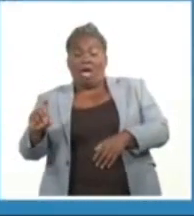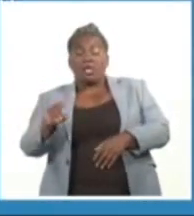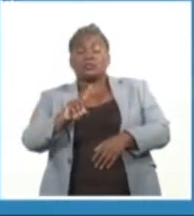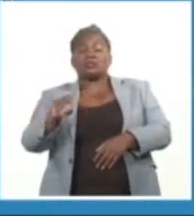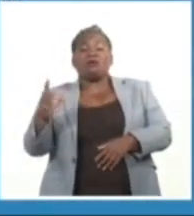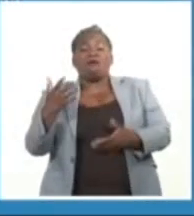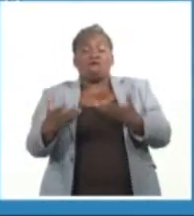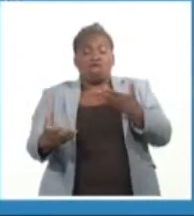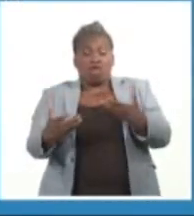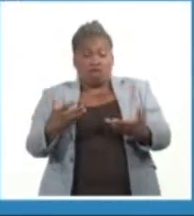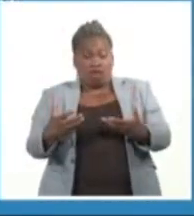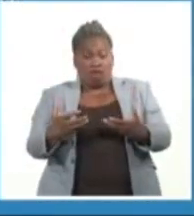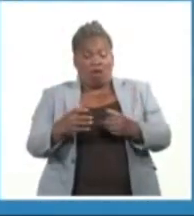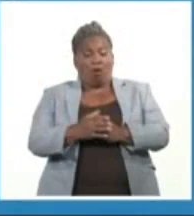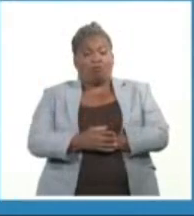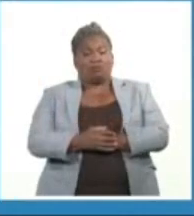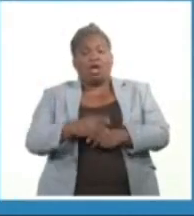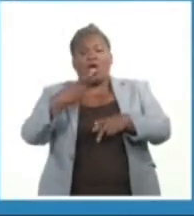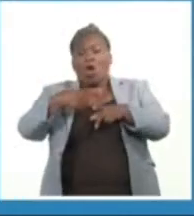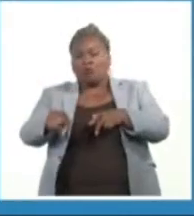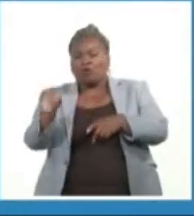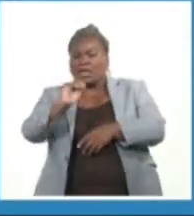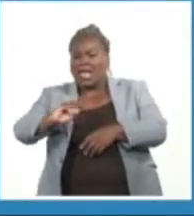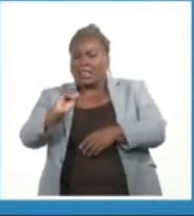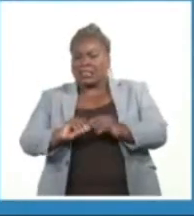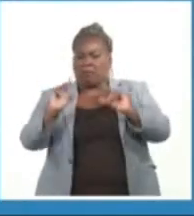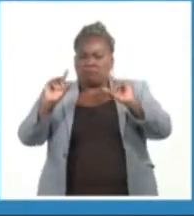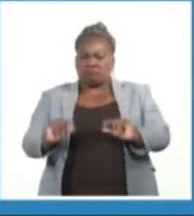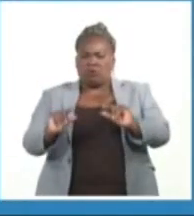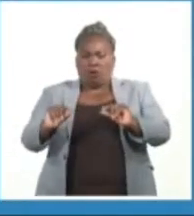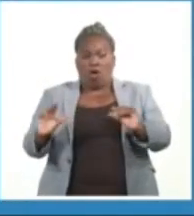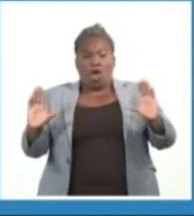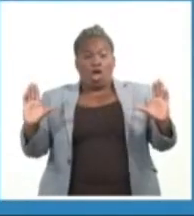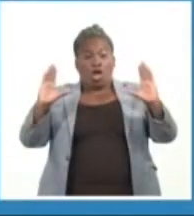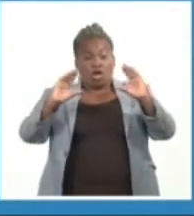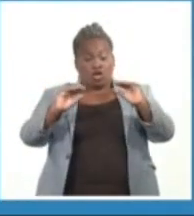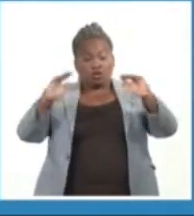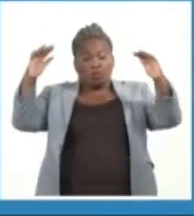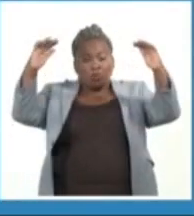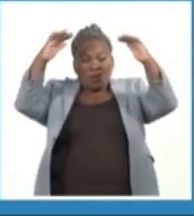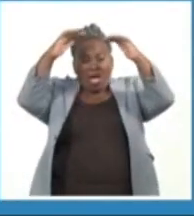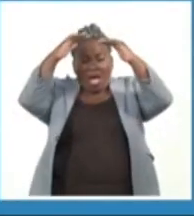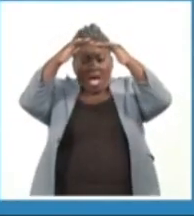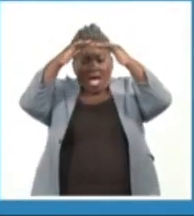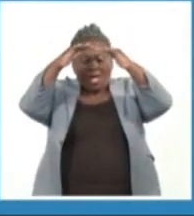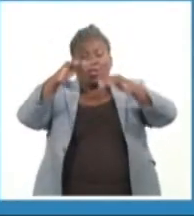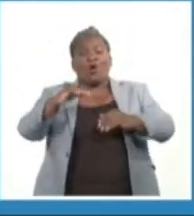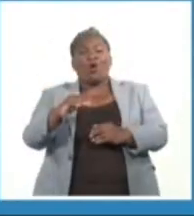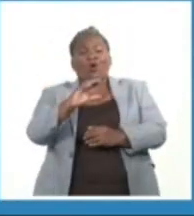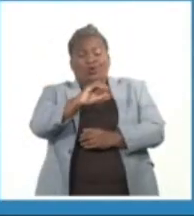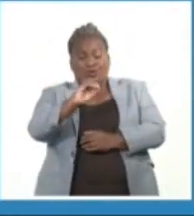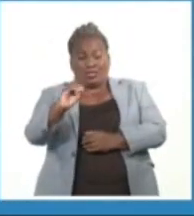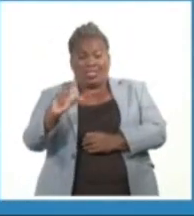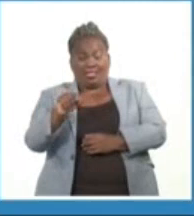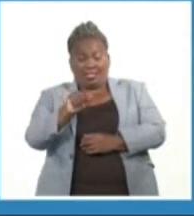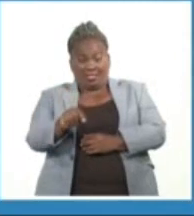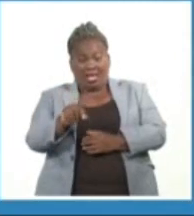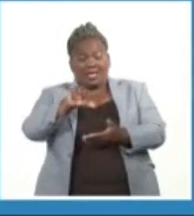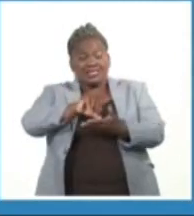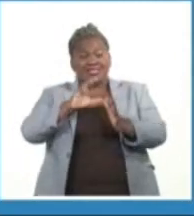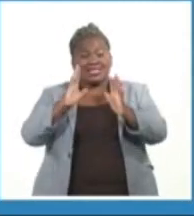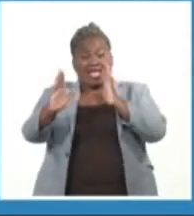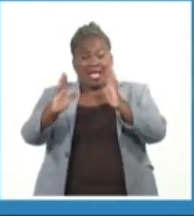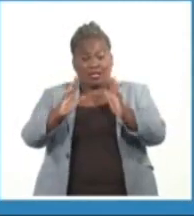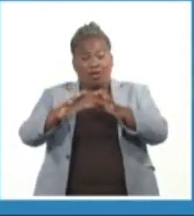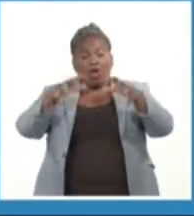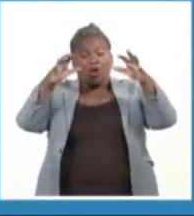algo más aislados en el resto del país. En la noche estará parcialmente nublado, sobre todo en el occidente y centro, con la ocurrencia de aislados, chubascos y